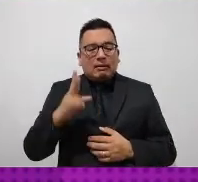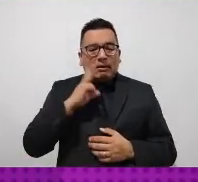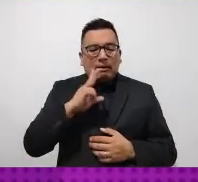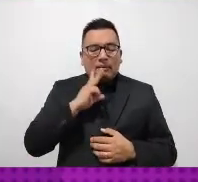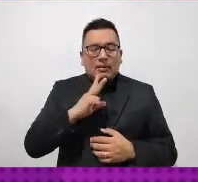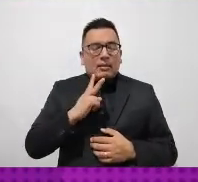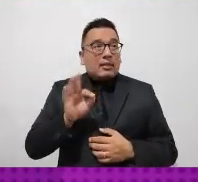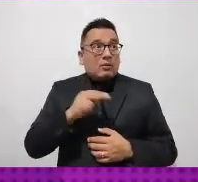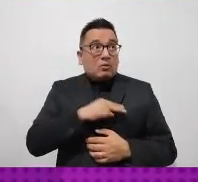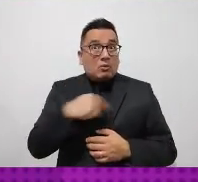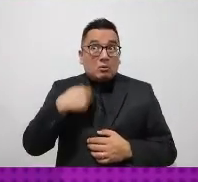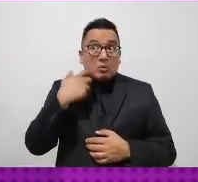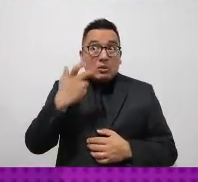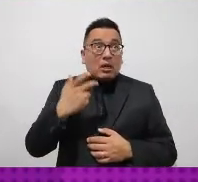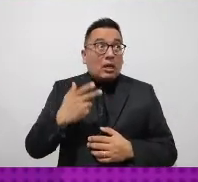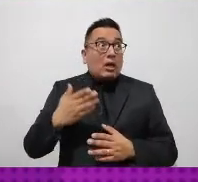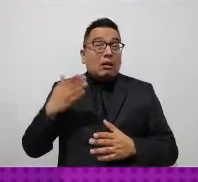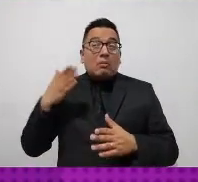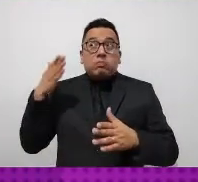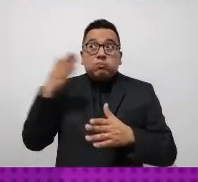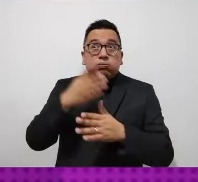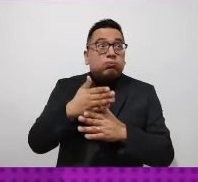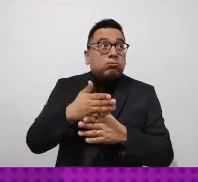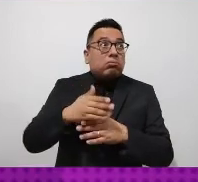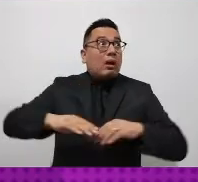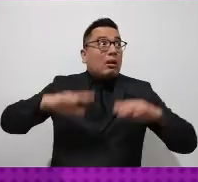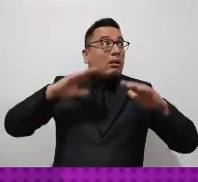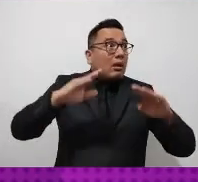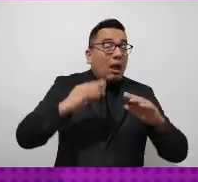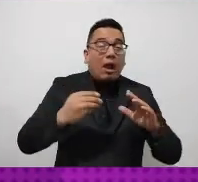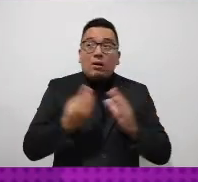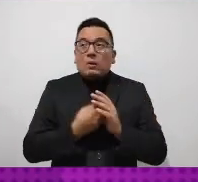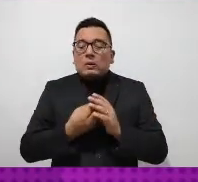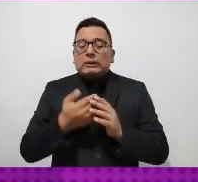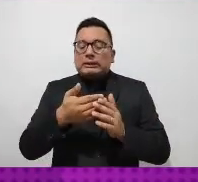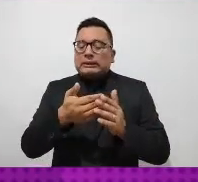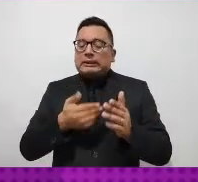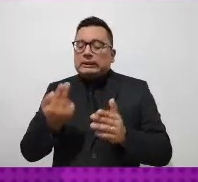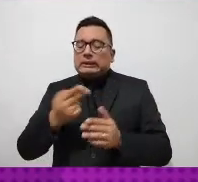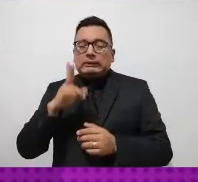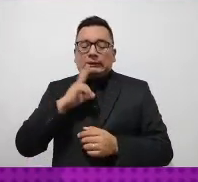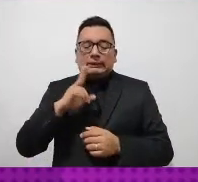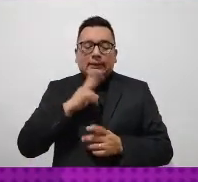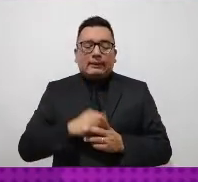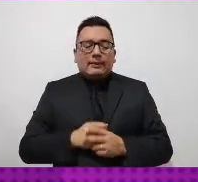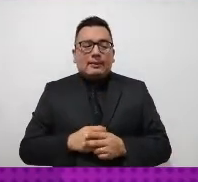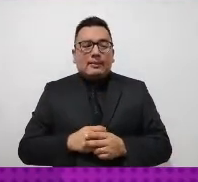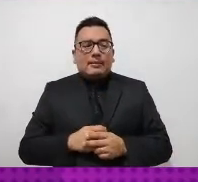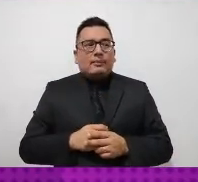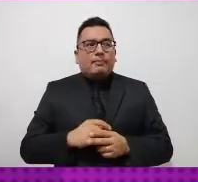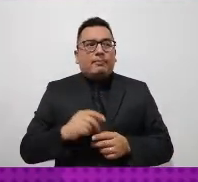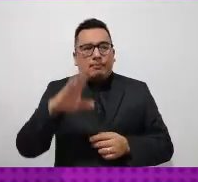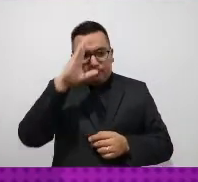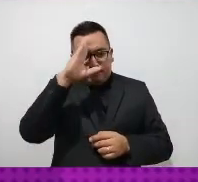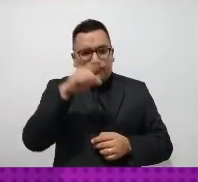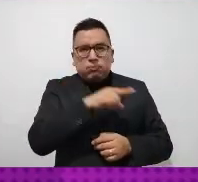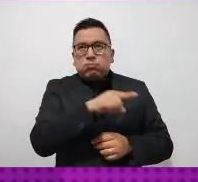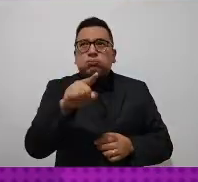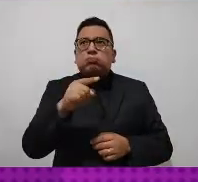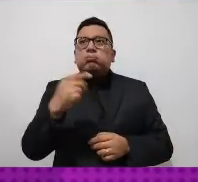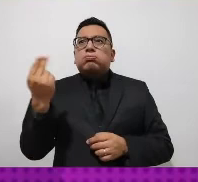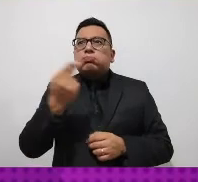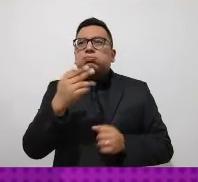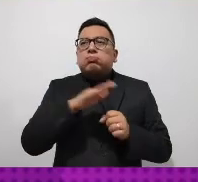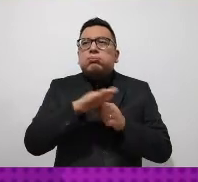nos ocurriera dar, primero hacer encuestas para detectar en qué necesitan ellas ser capacitadas, porque todos los municipios